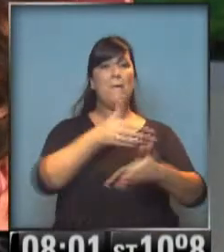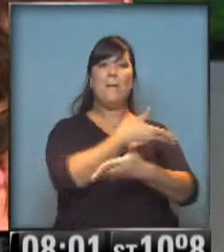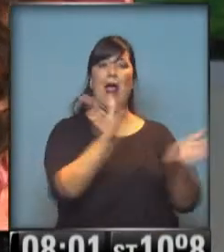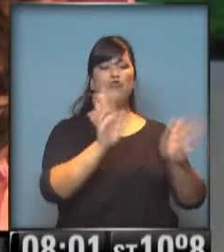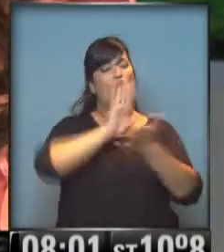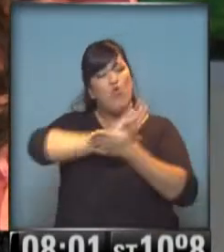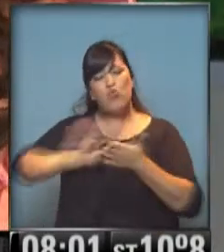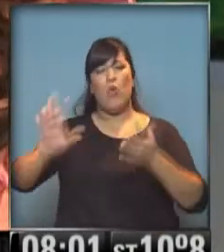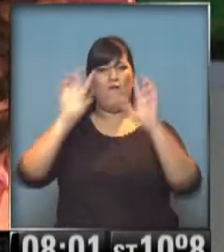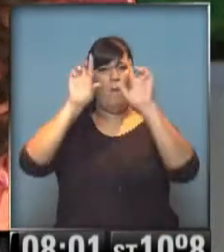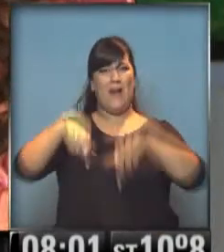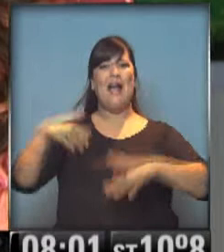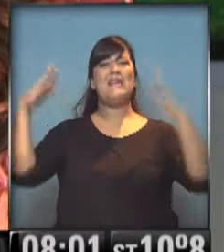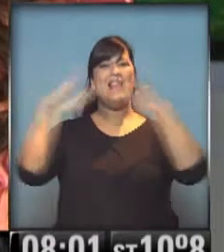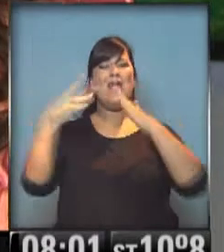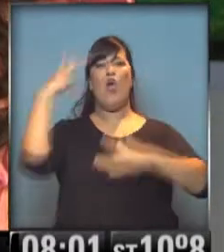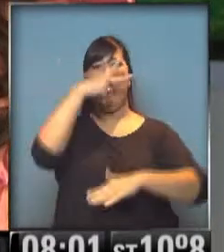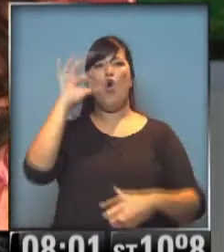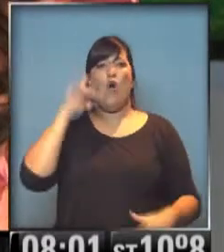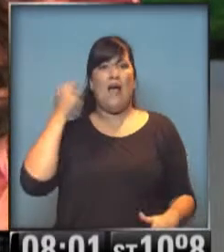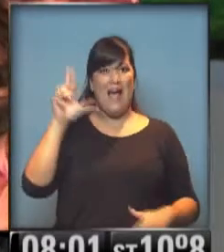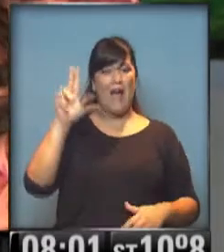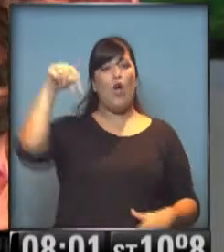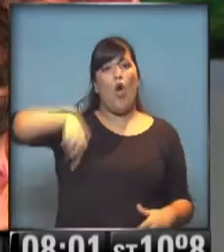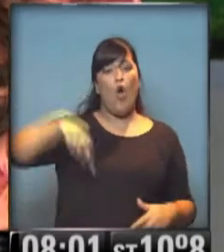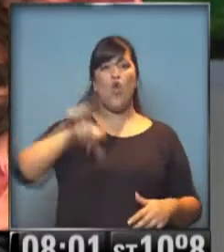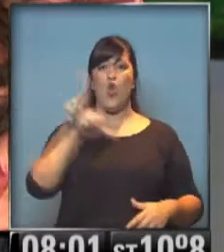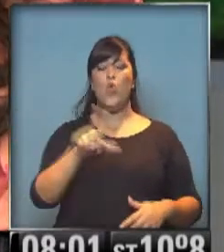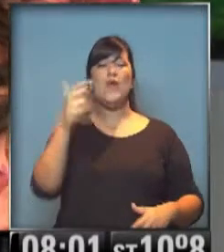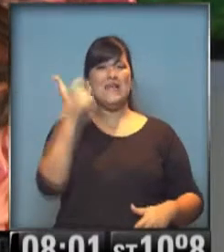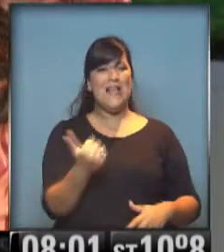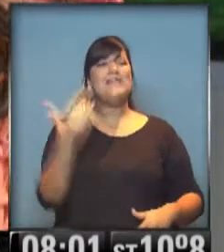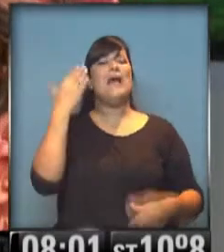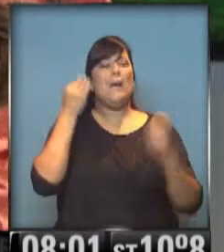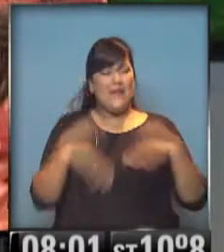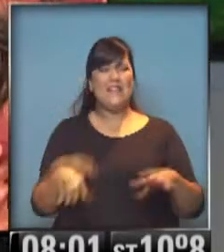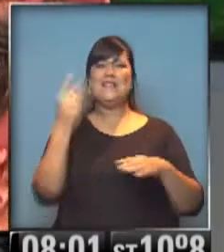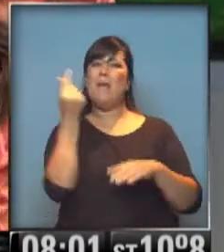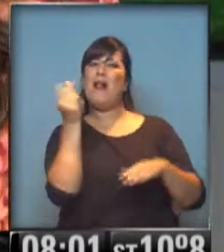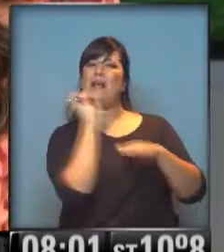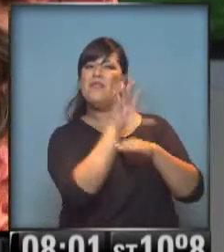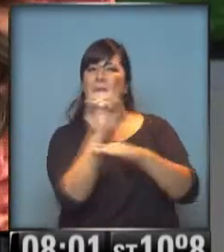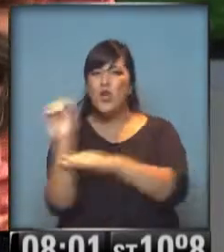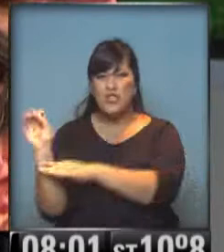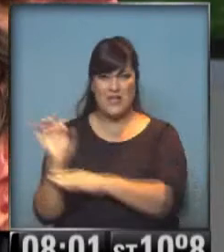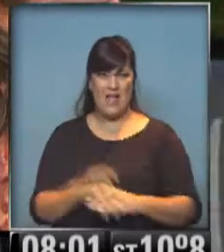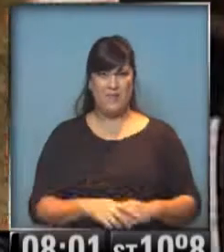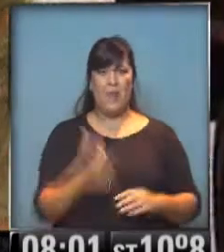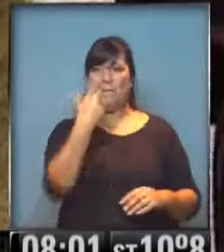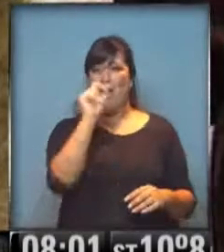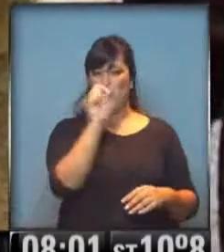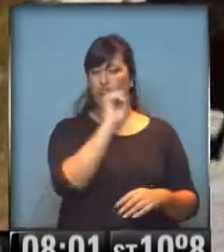comenzó el programa hogar y hoy lunes 6 ya comienza a depositarse ese apoyo a las cuentas de las familias